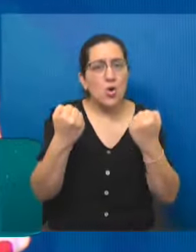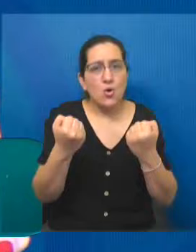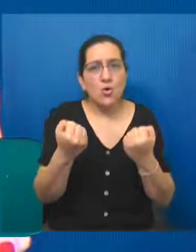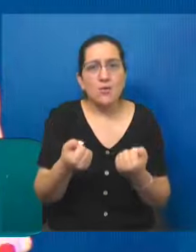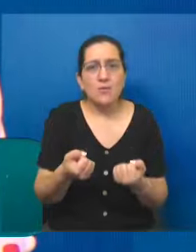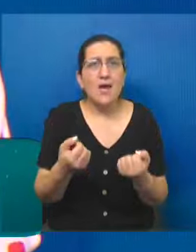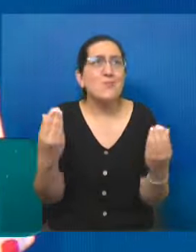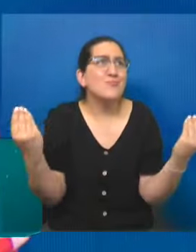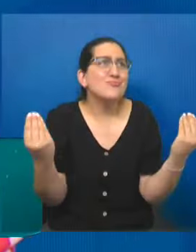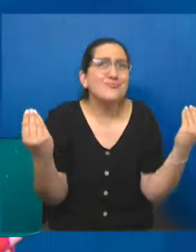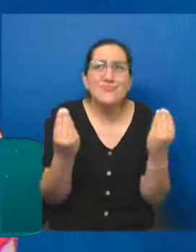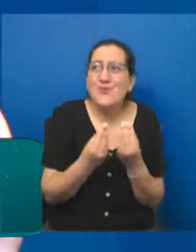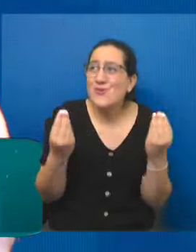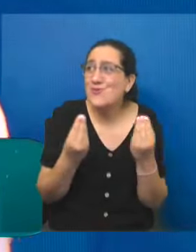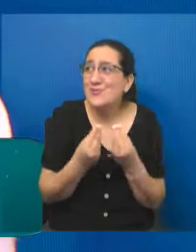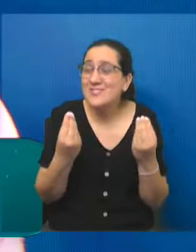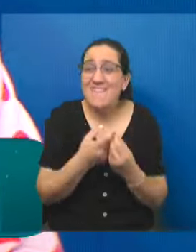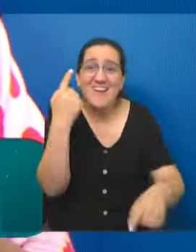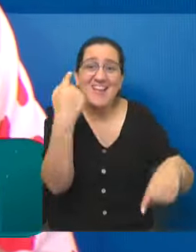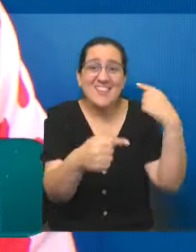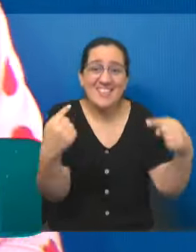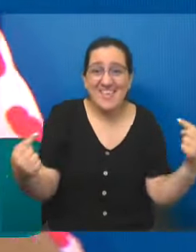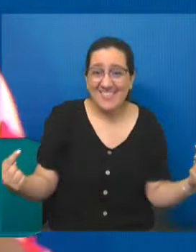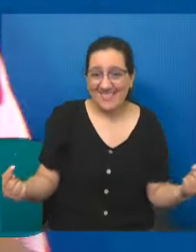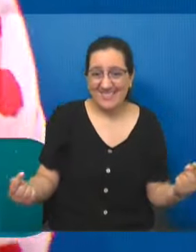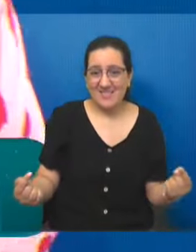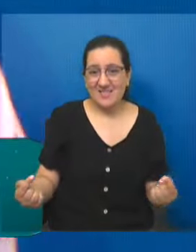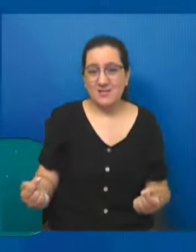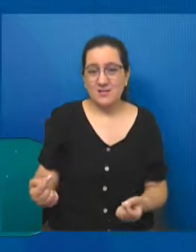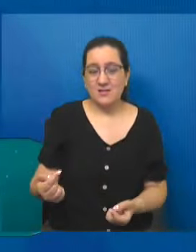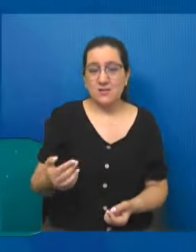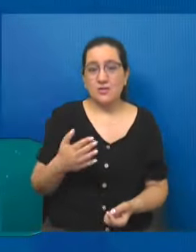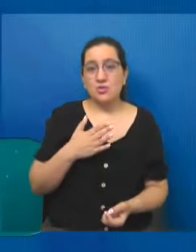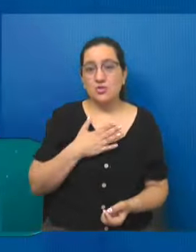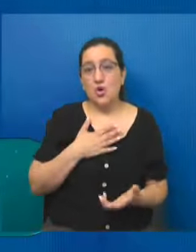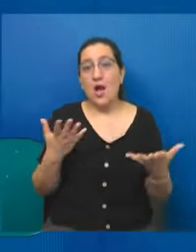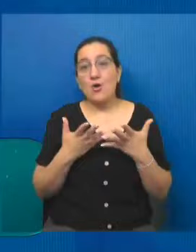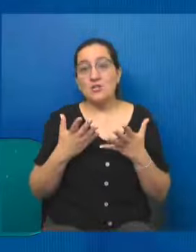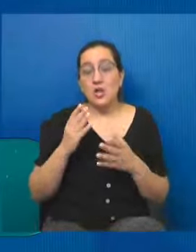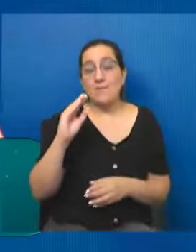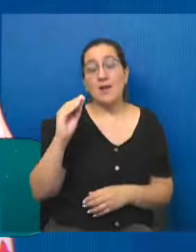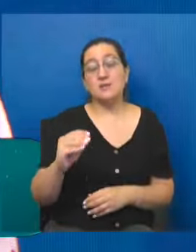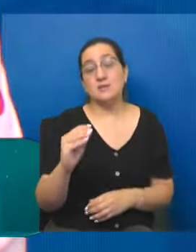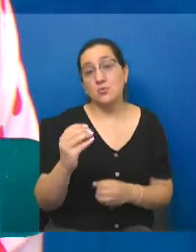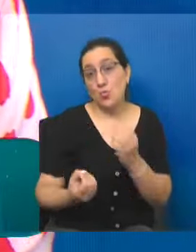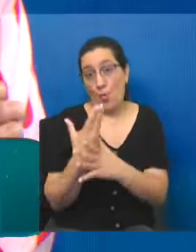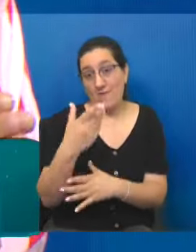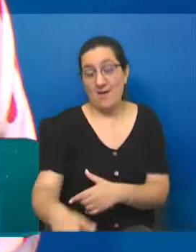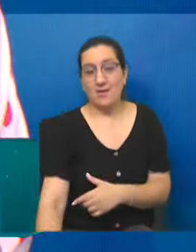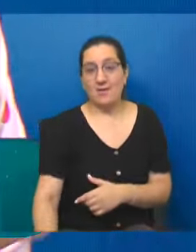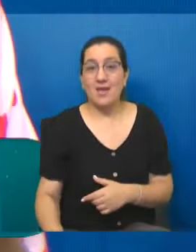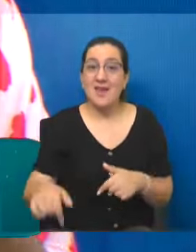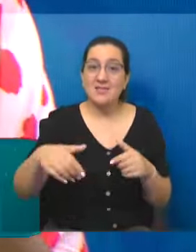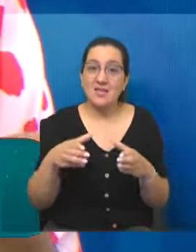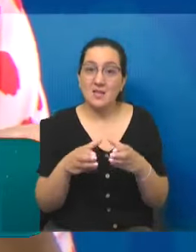una multiplicidad. Yo de esta parte del equipo soy hoy la más joven, pero ponele, cuando yo fui